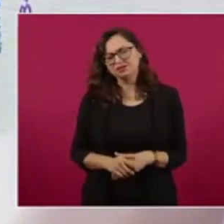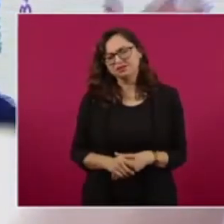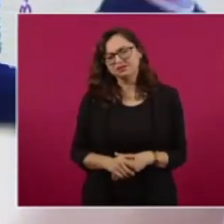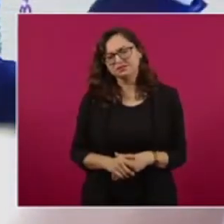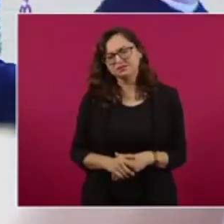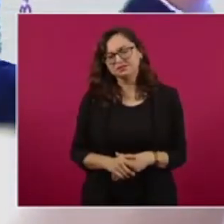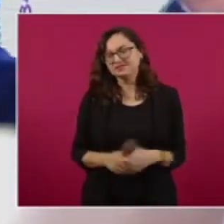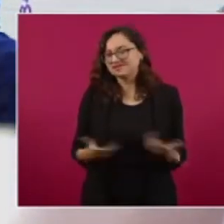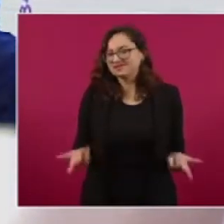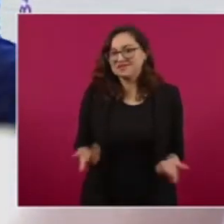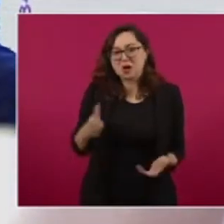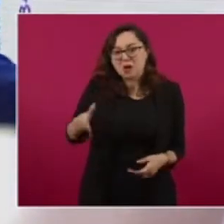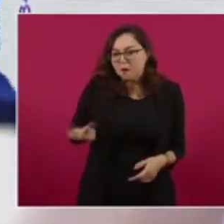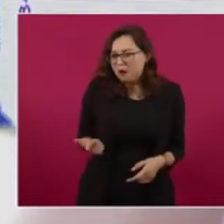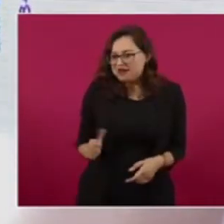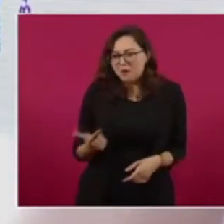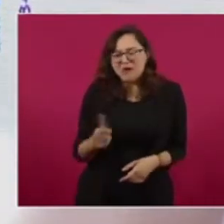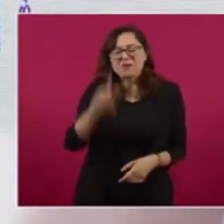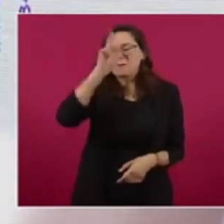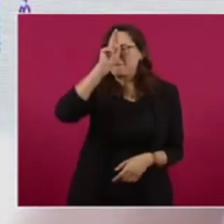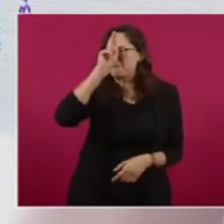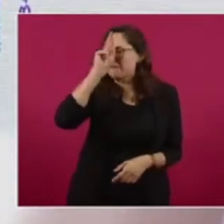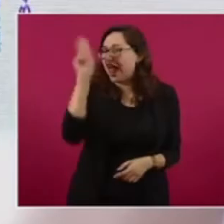si es de los estados